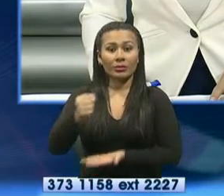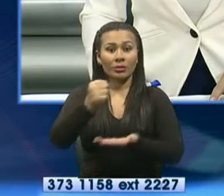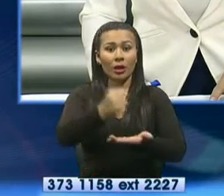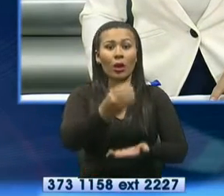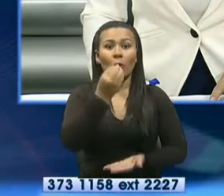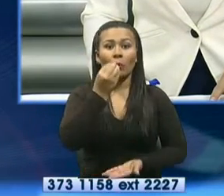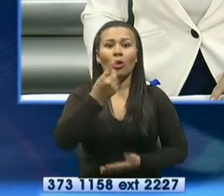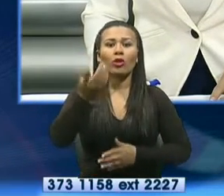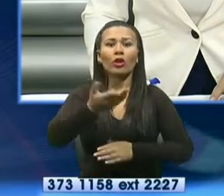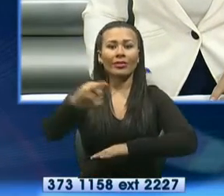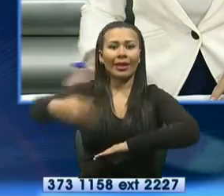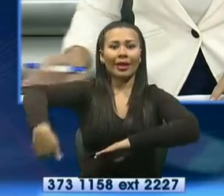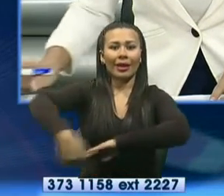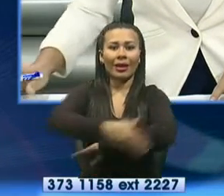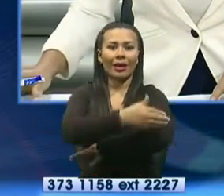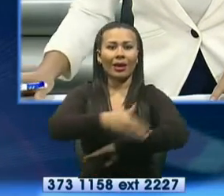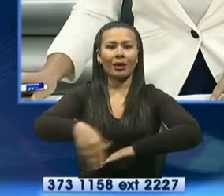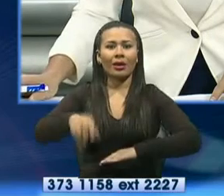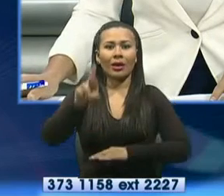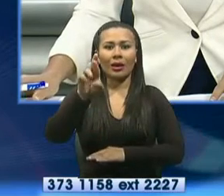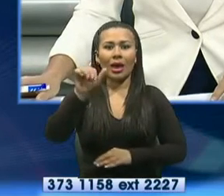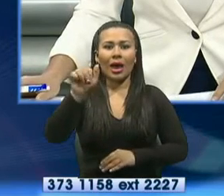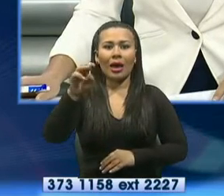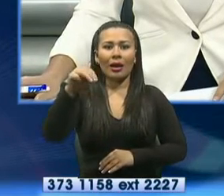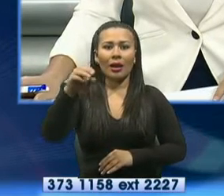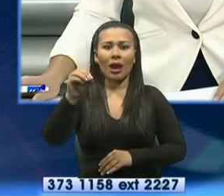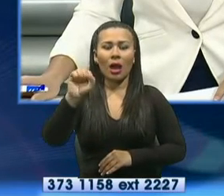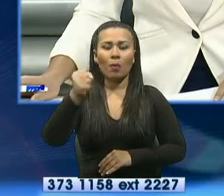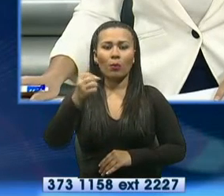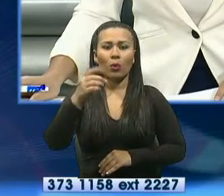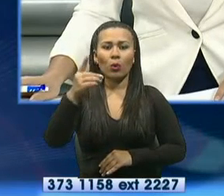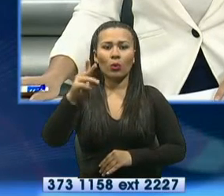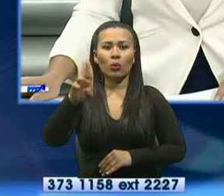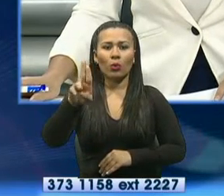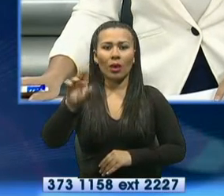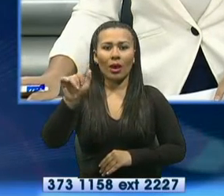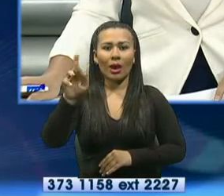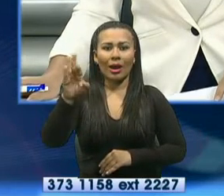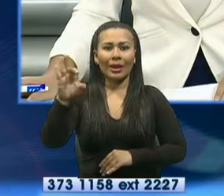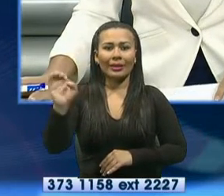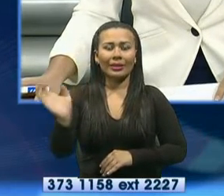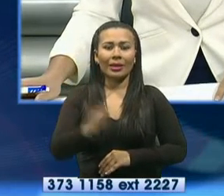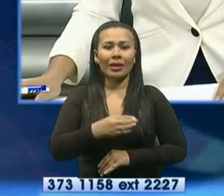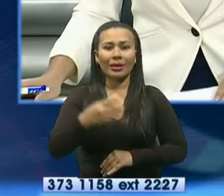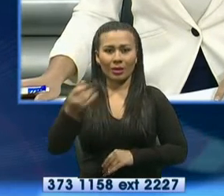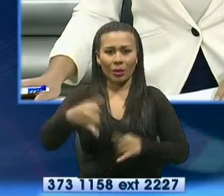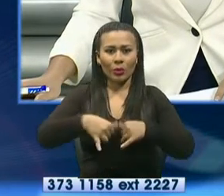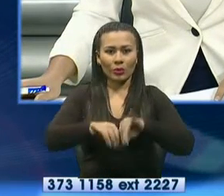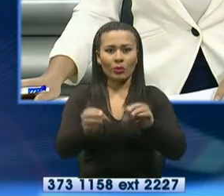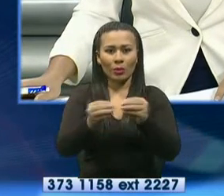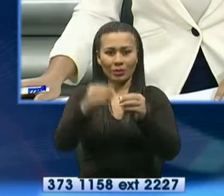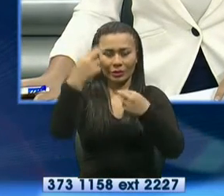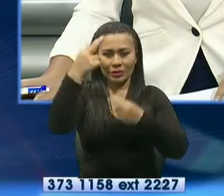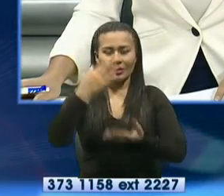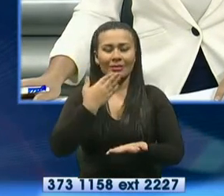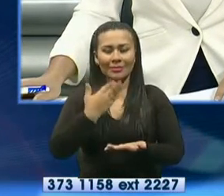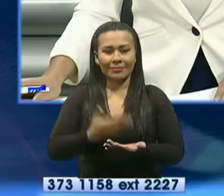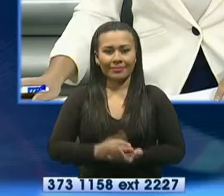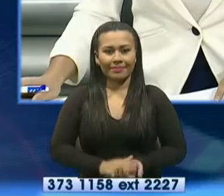Ellos están ubicados en las calles Ramos Duarte y Reales Tamarindos. Nosotros continuamos con más noticias,